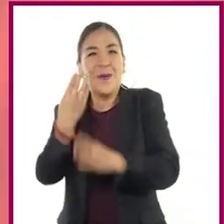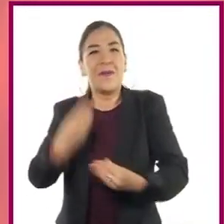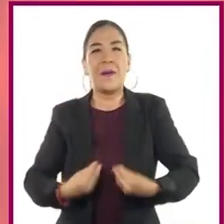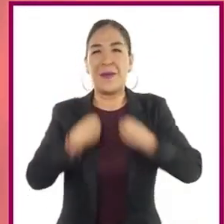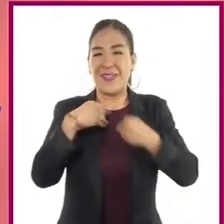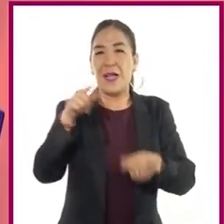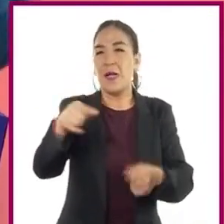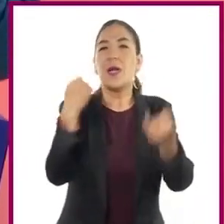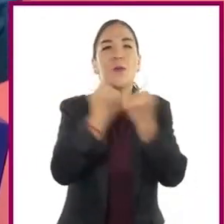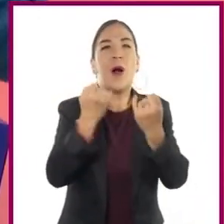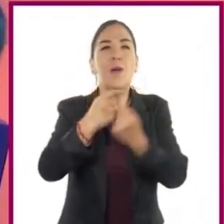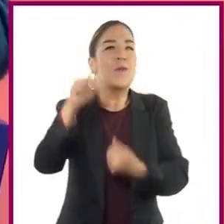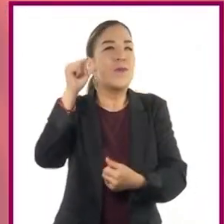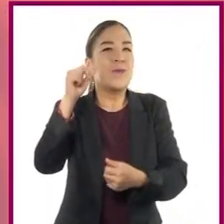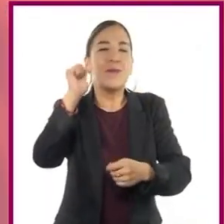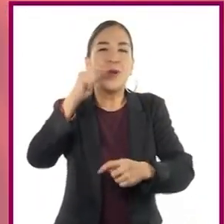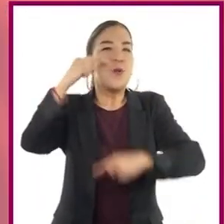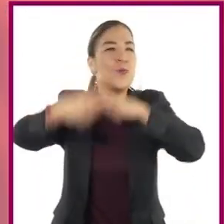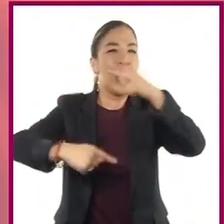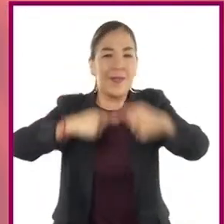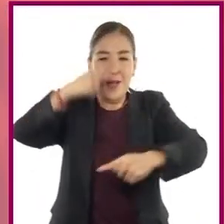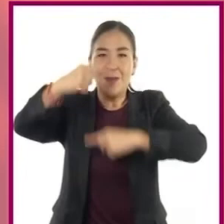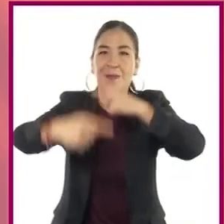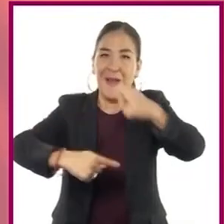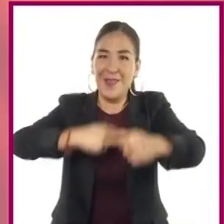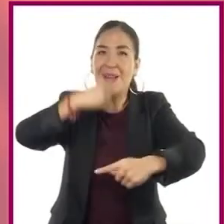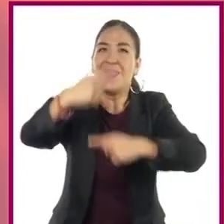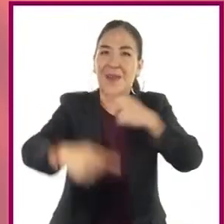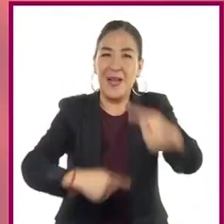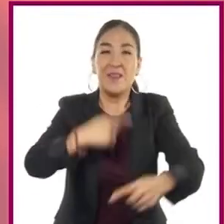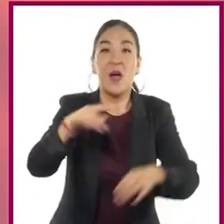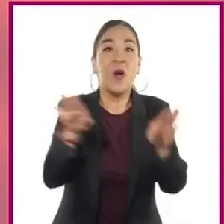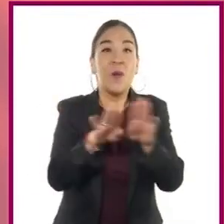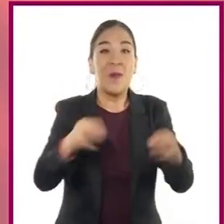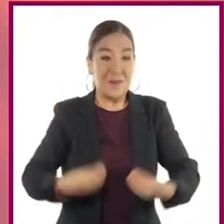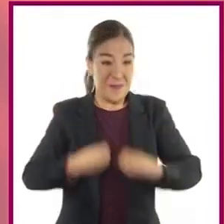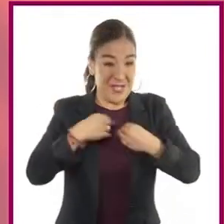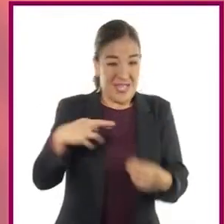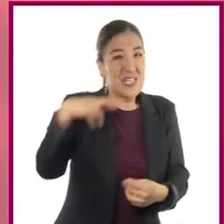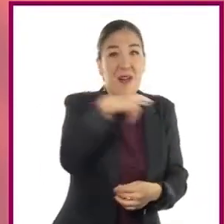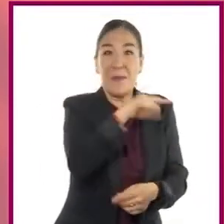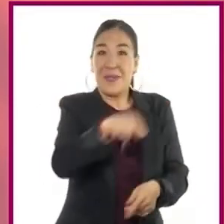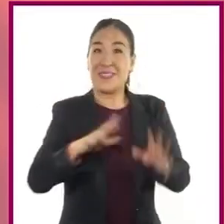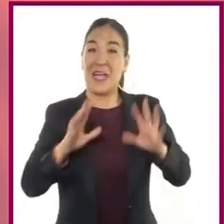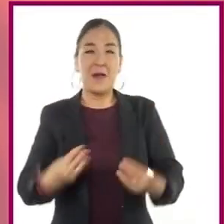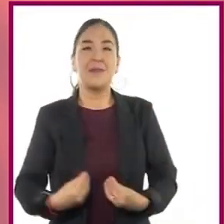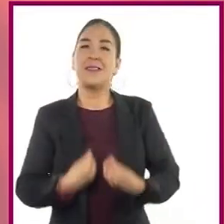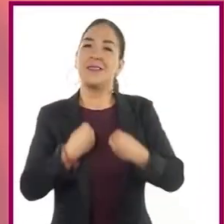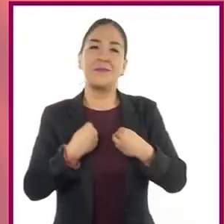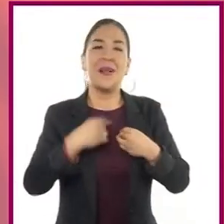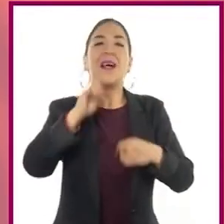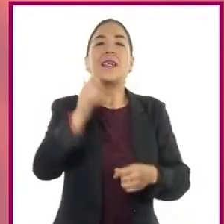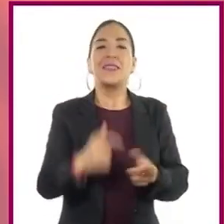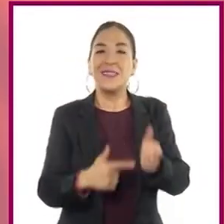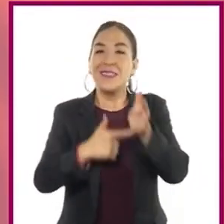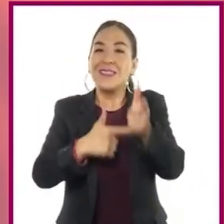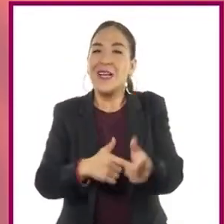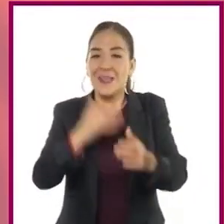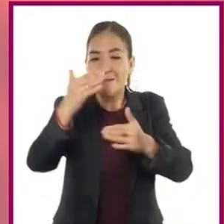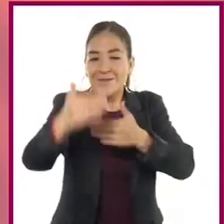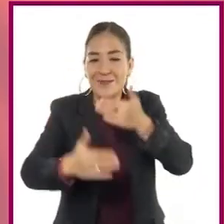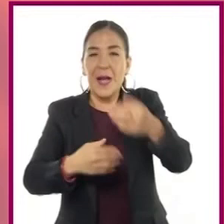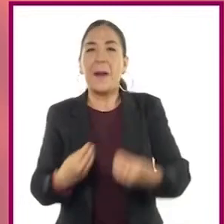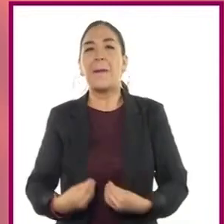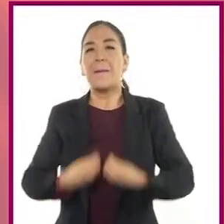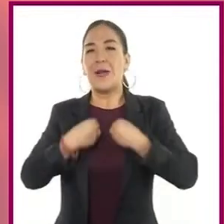título, como una rueda. Dicen por ahí que vivir deprisa no es vivir, es sobrevivir. Y esa